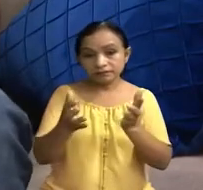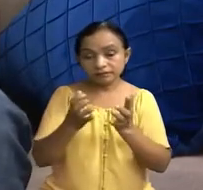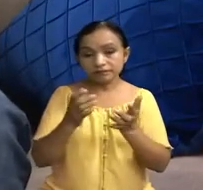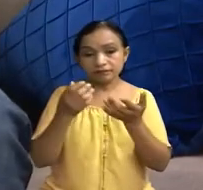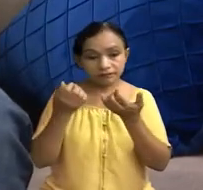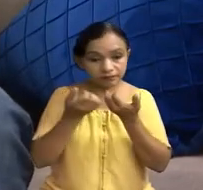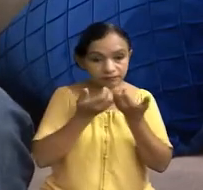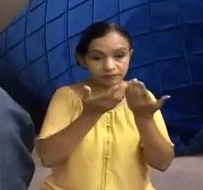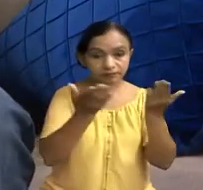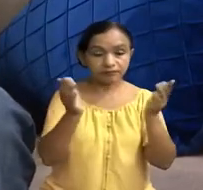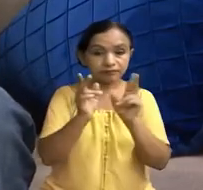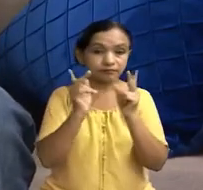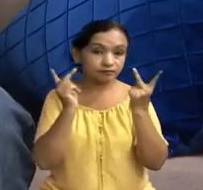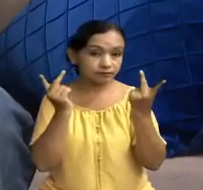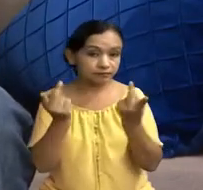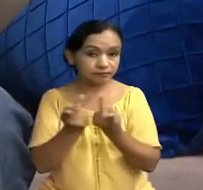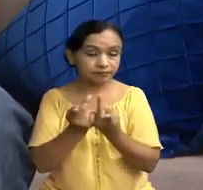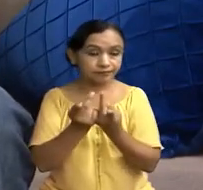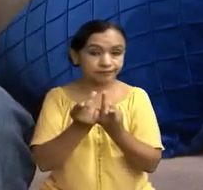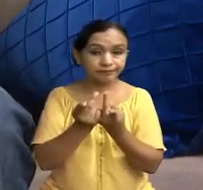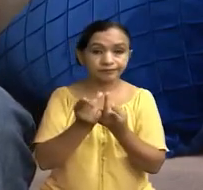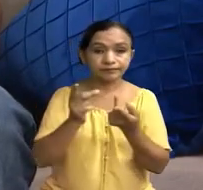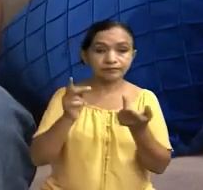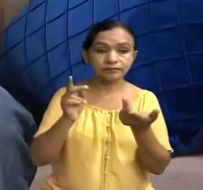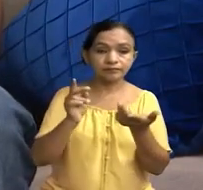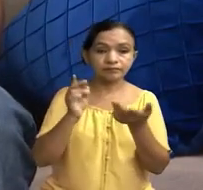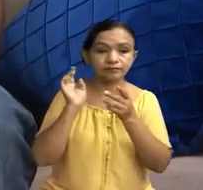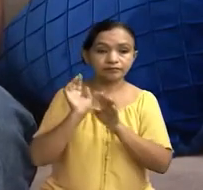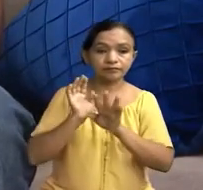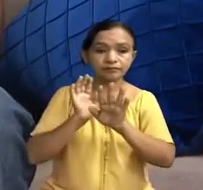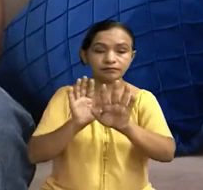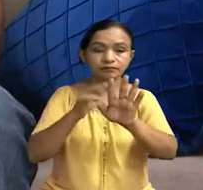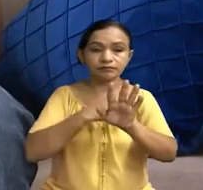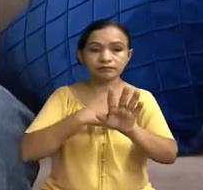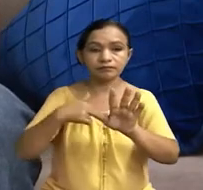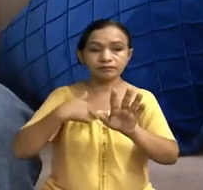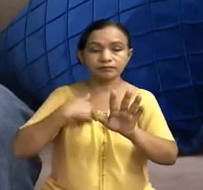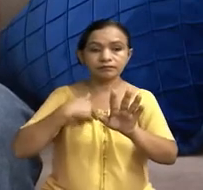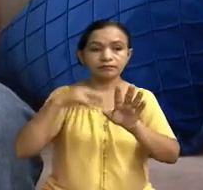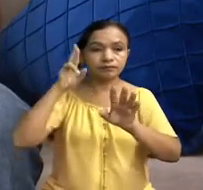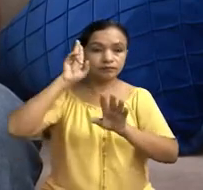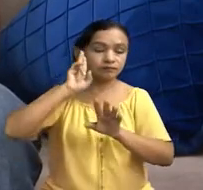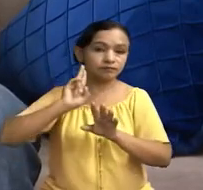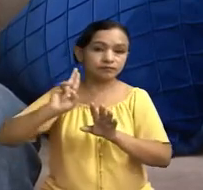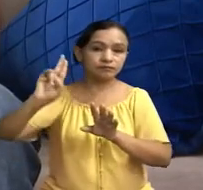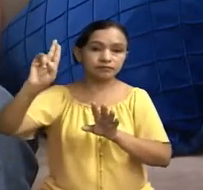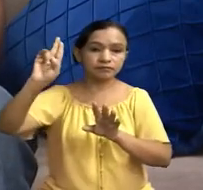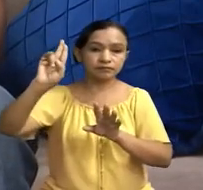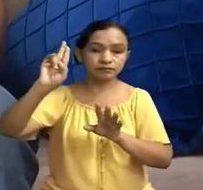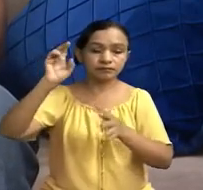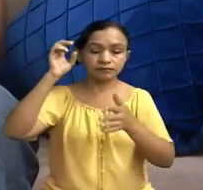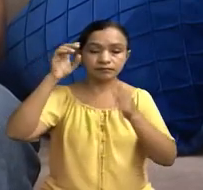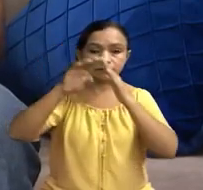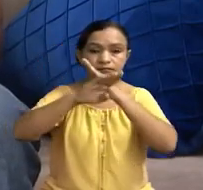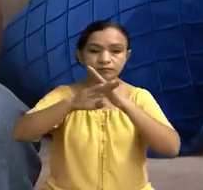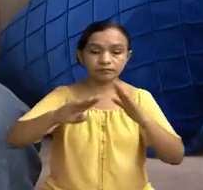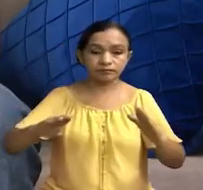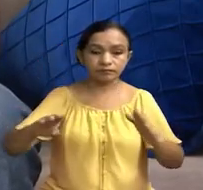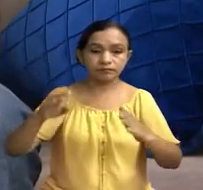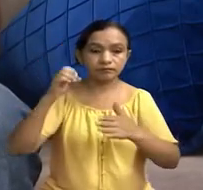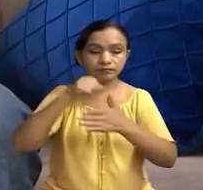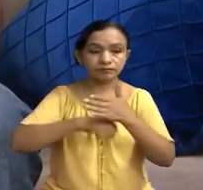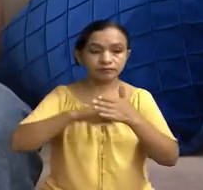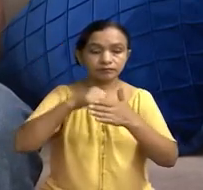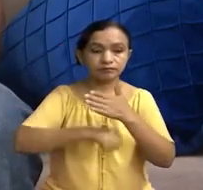un mensaje a nuestro pueblo a partir también de las movilizaciones activas que entiendo se están haciendo en las universidades por defender la paz, por defender